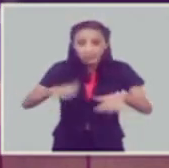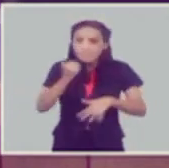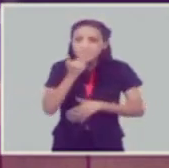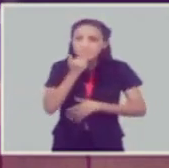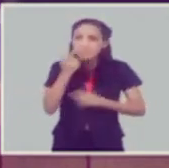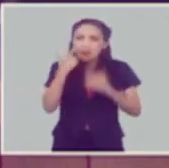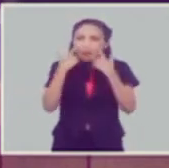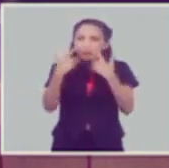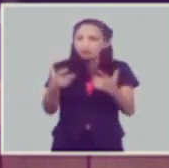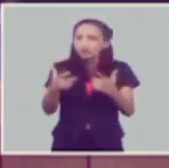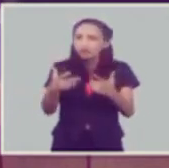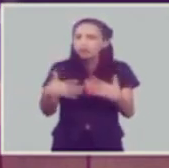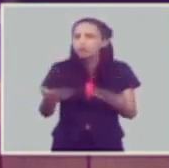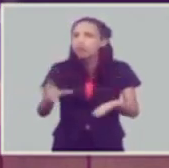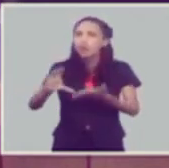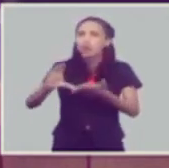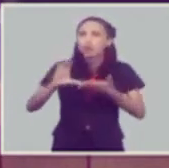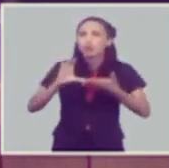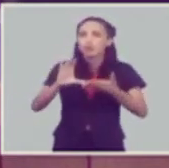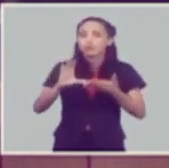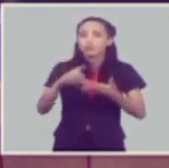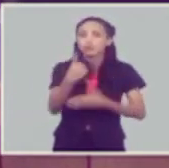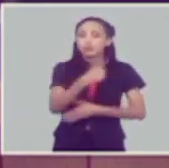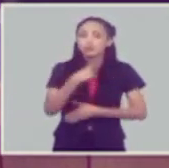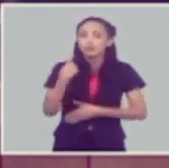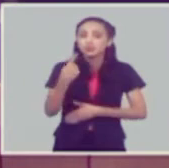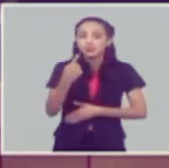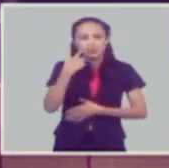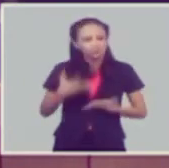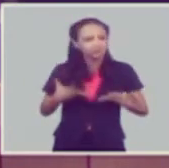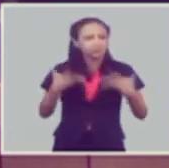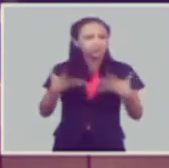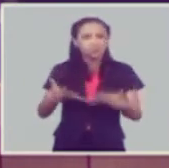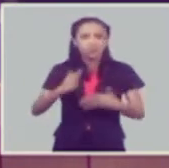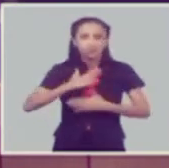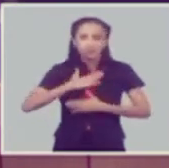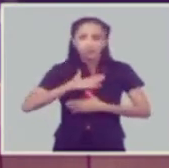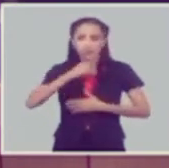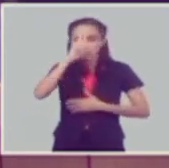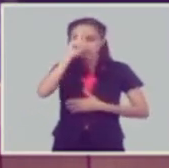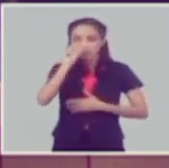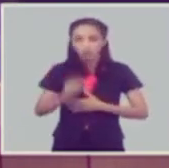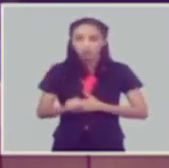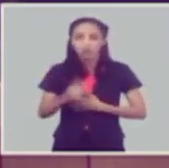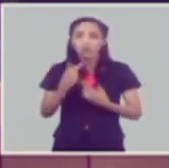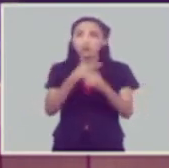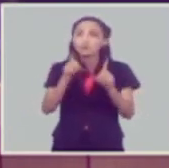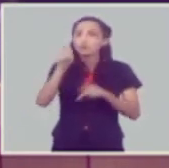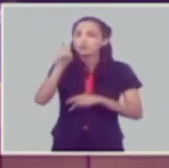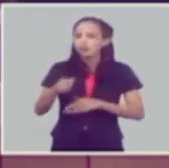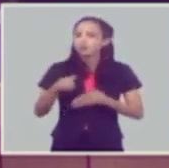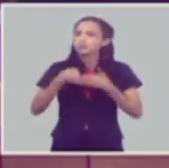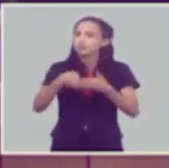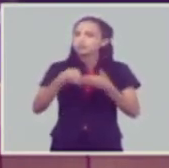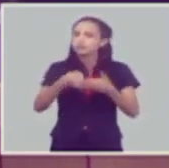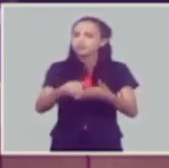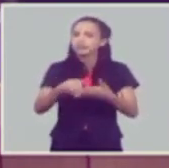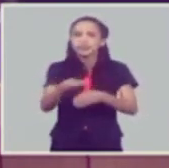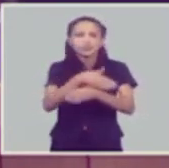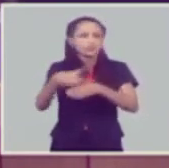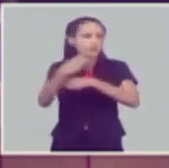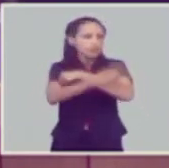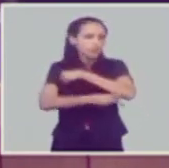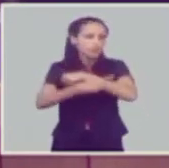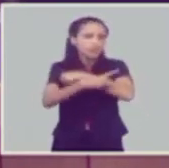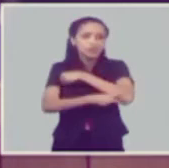cooperación, compartimos con orgullo la disposición y la entrega de nuestros médicos y profesionales de la salud que prestan servicio en todas las naciones de la comunidad